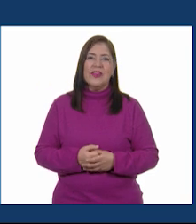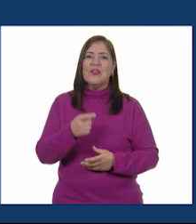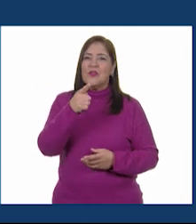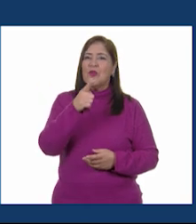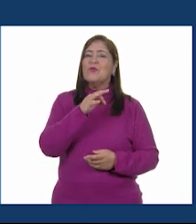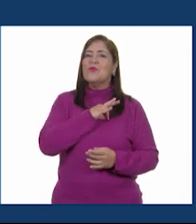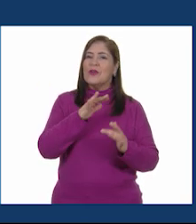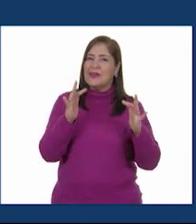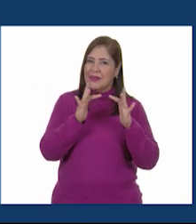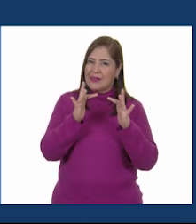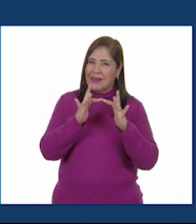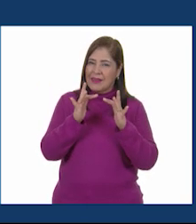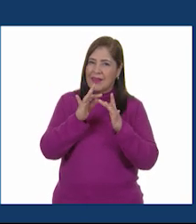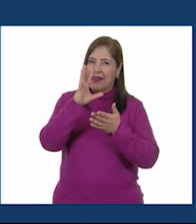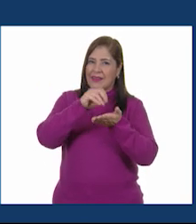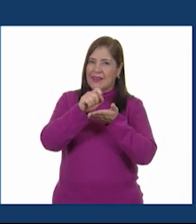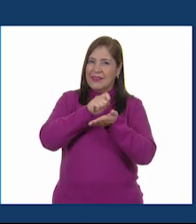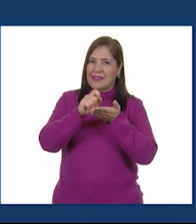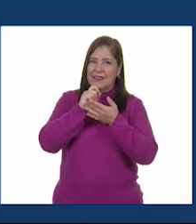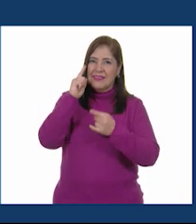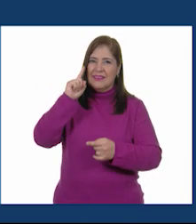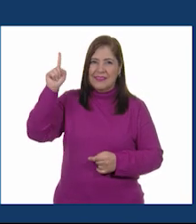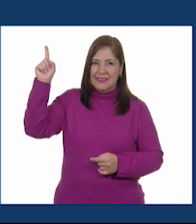Puedes contactarnos por...